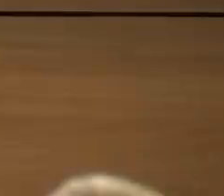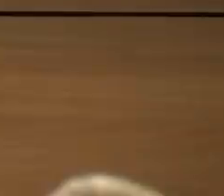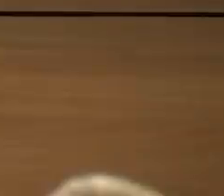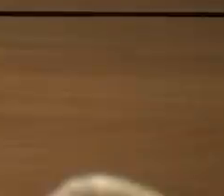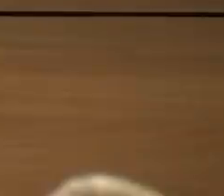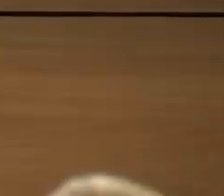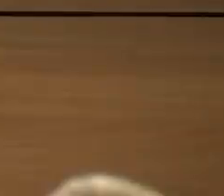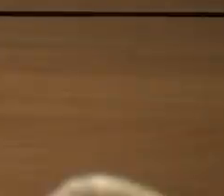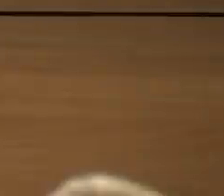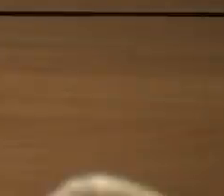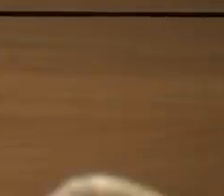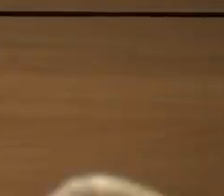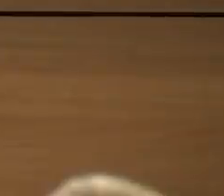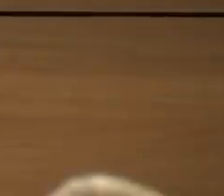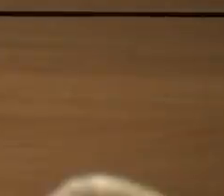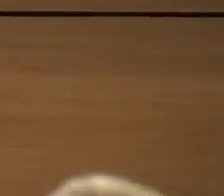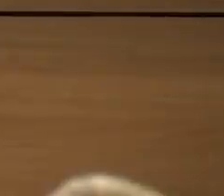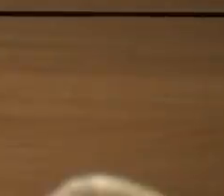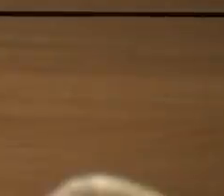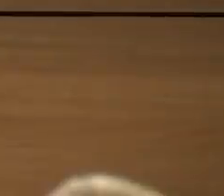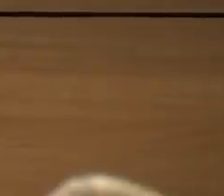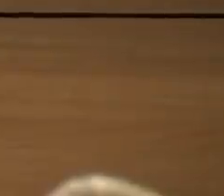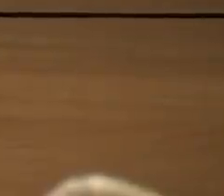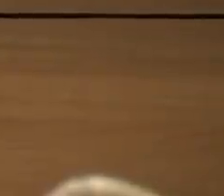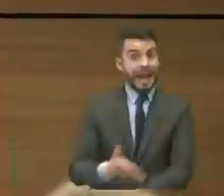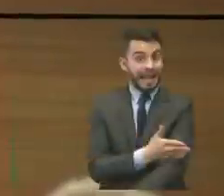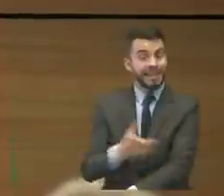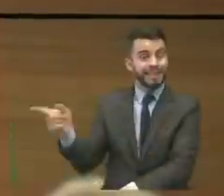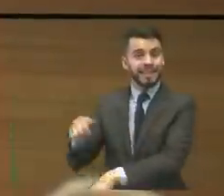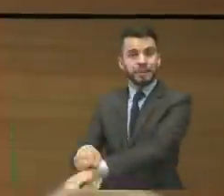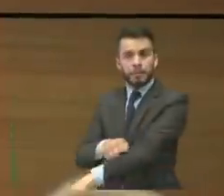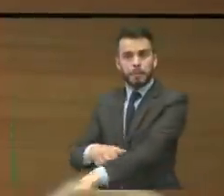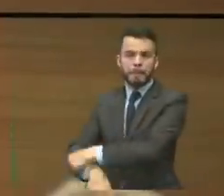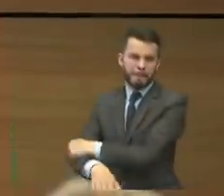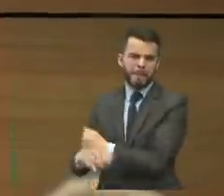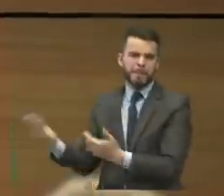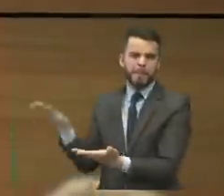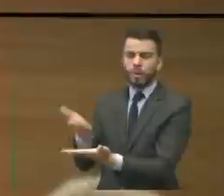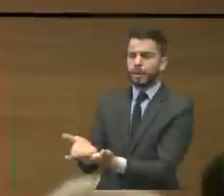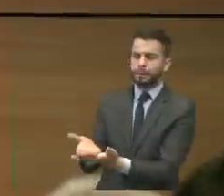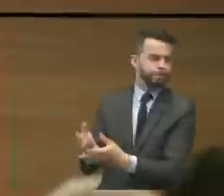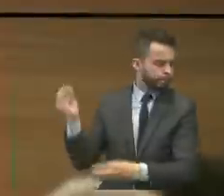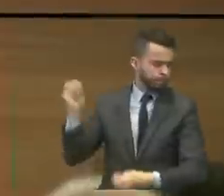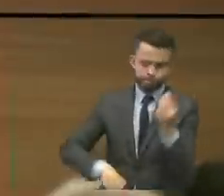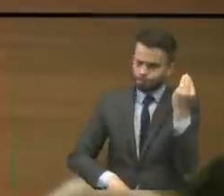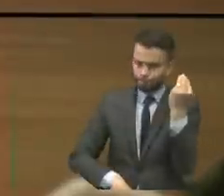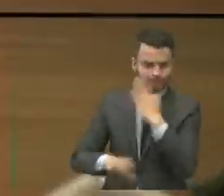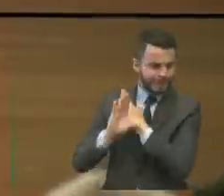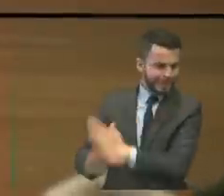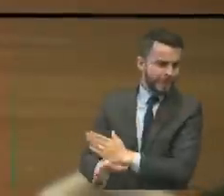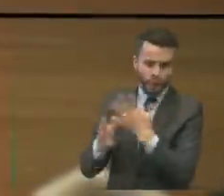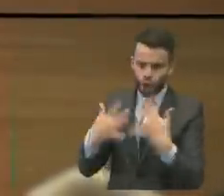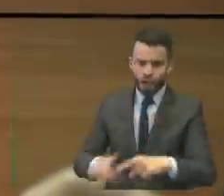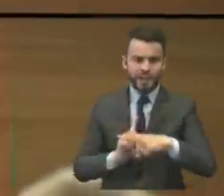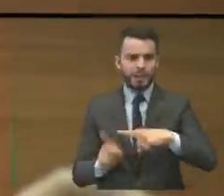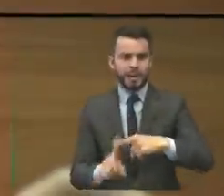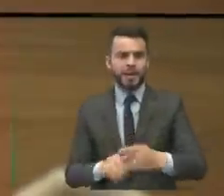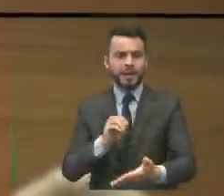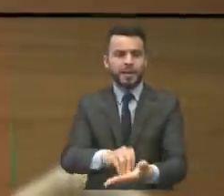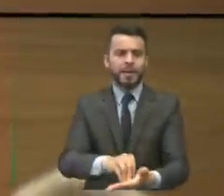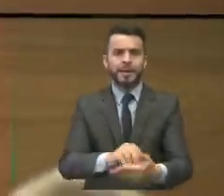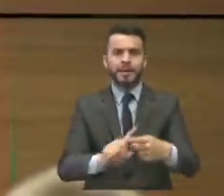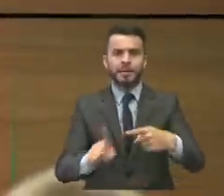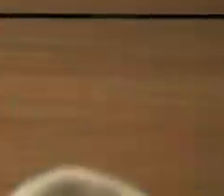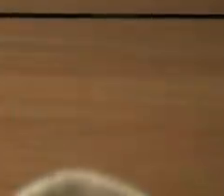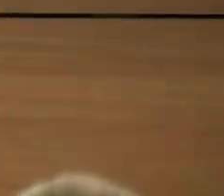a afectar. Esa era una de las cosas que no nos gustaba a quienes nos opusimos al Transmilenio por la séptima, que se los llevaba